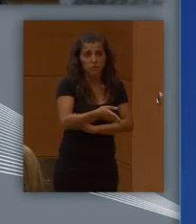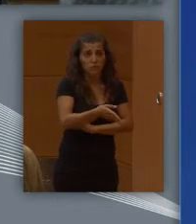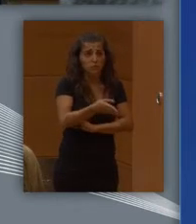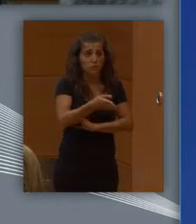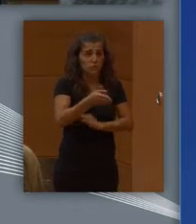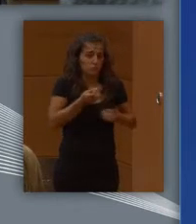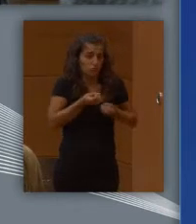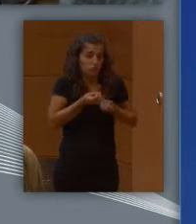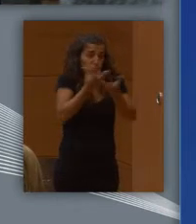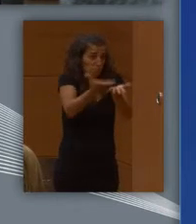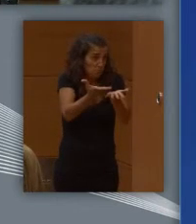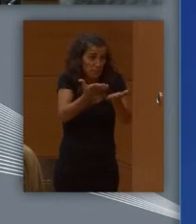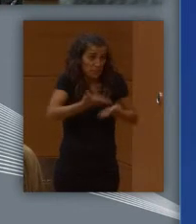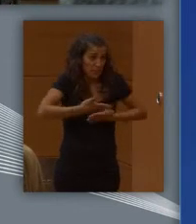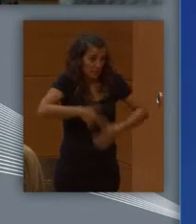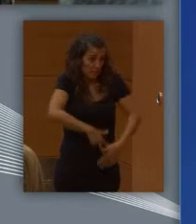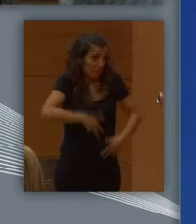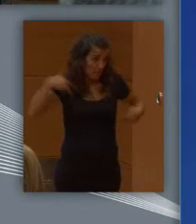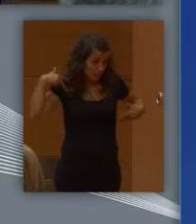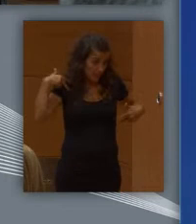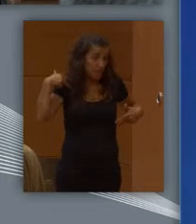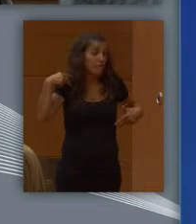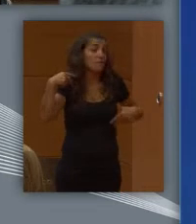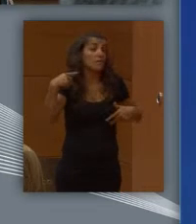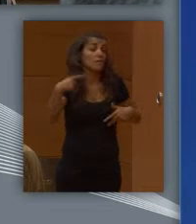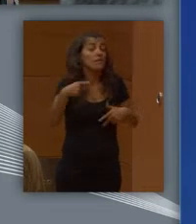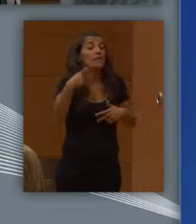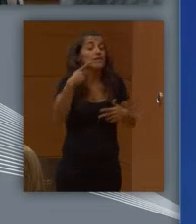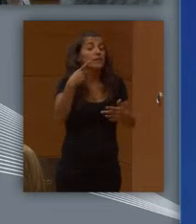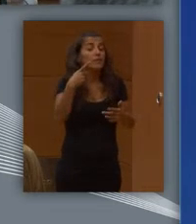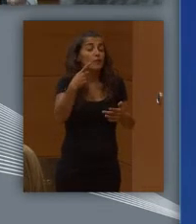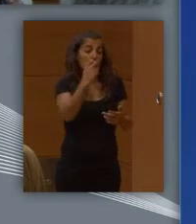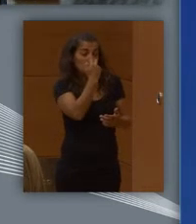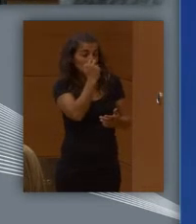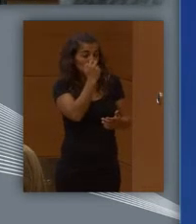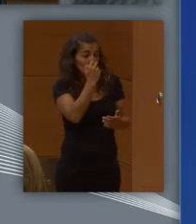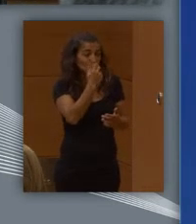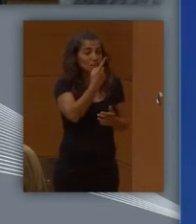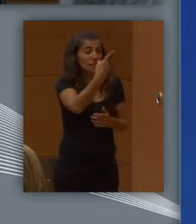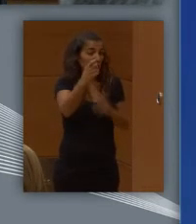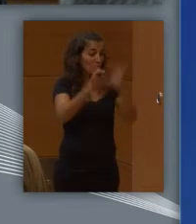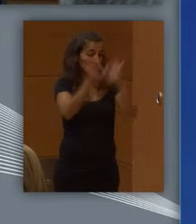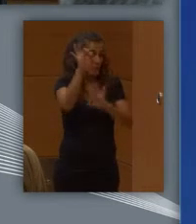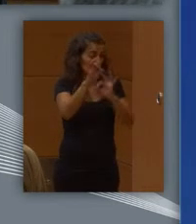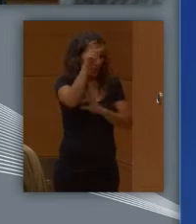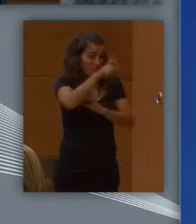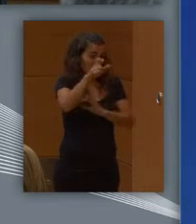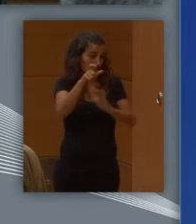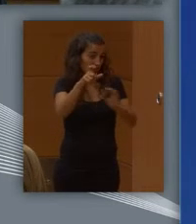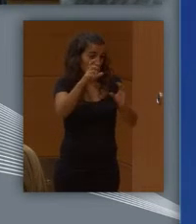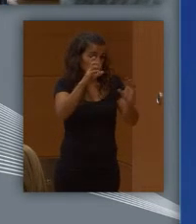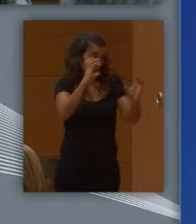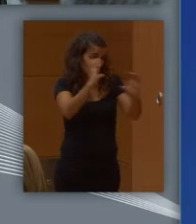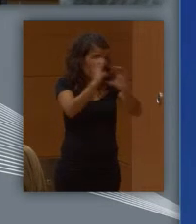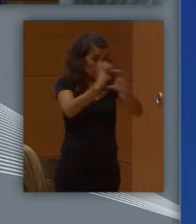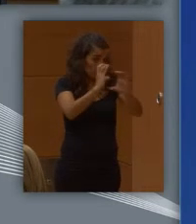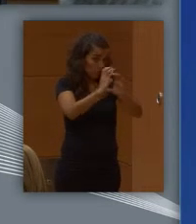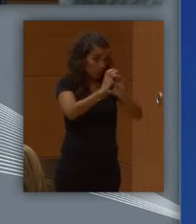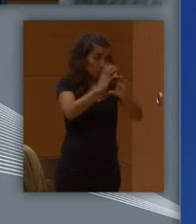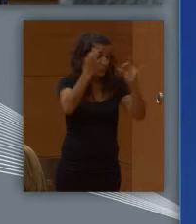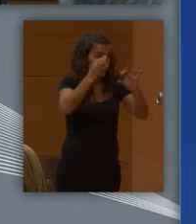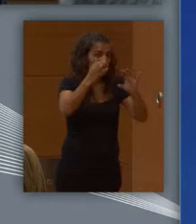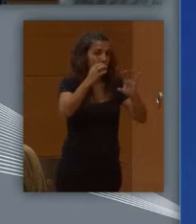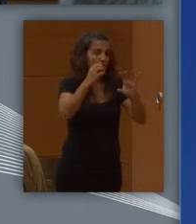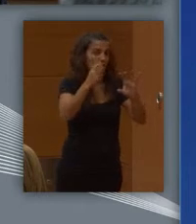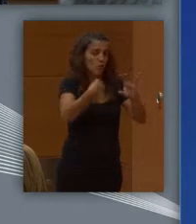la tenga, y lo más significativo es que el 100% de la flota, cuando hace la parada del autobús en la parada, suena hacia